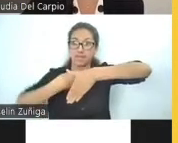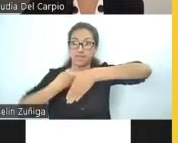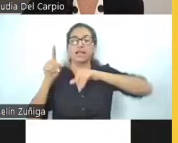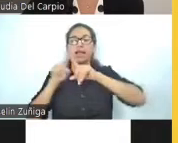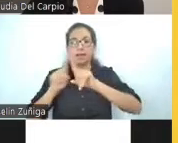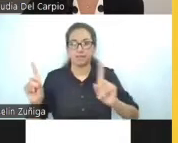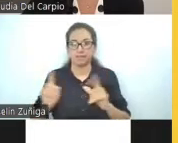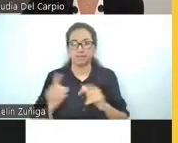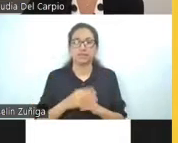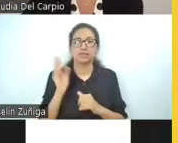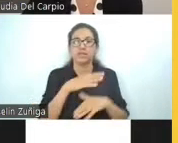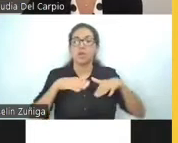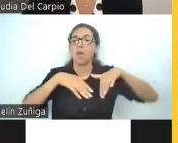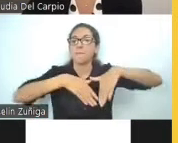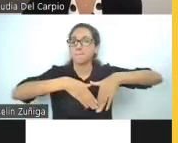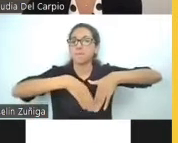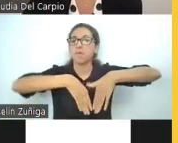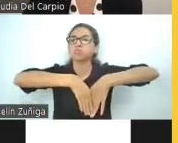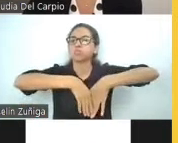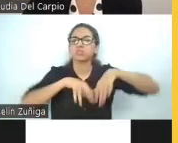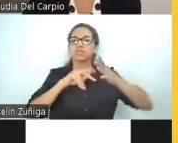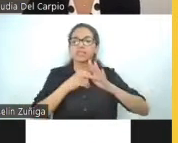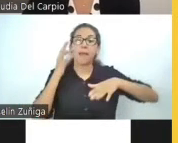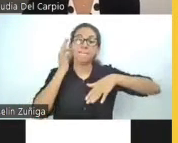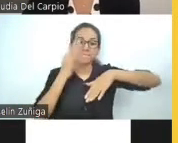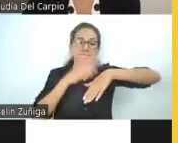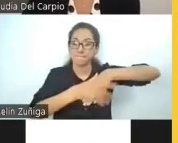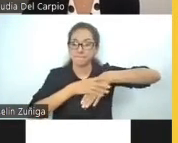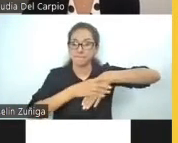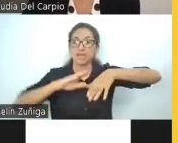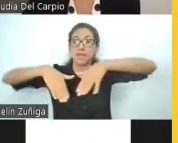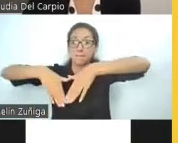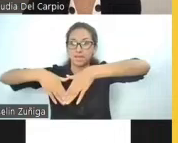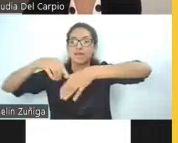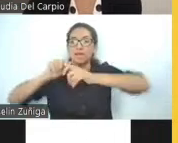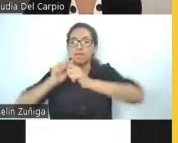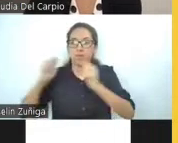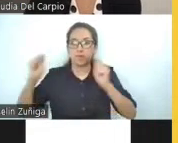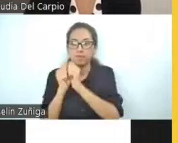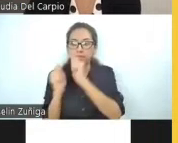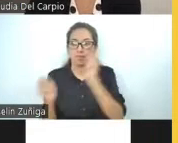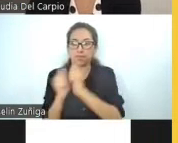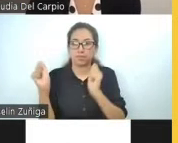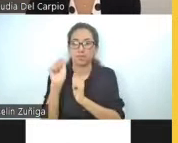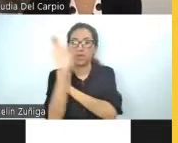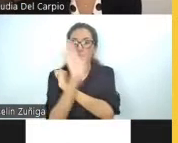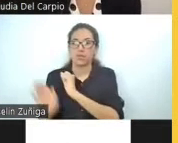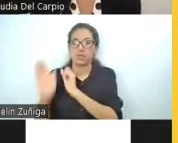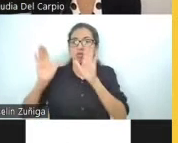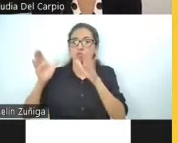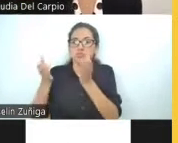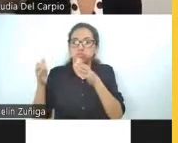predominantemente piel y glándulas, versus la vagina, que es elástica, fibromuscular y cubierta por